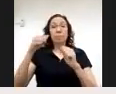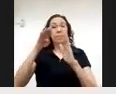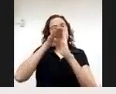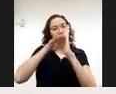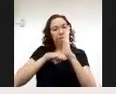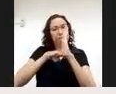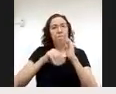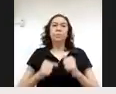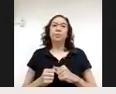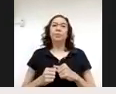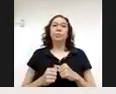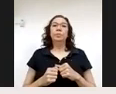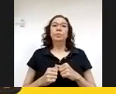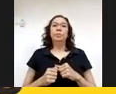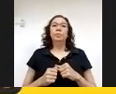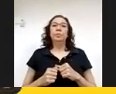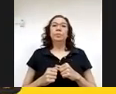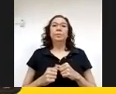mínimo.